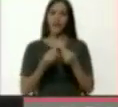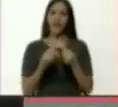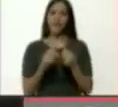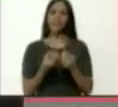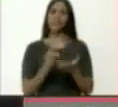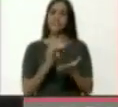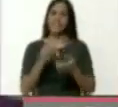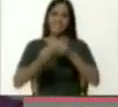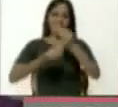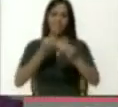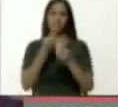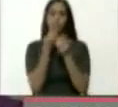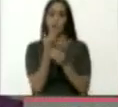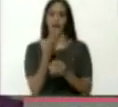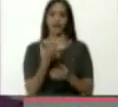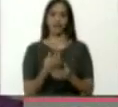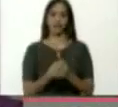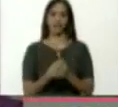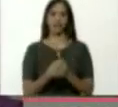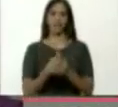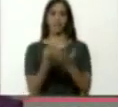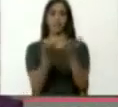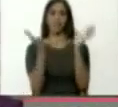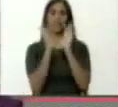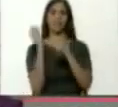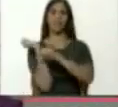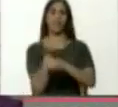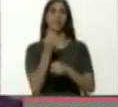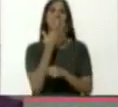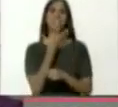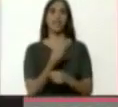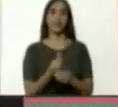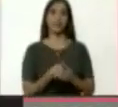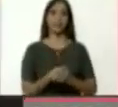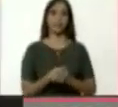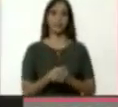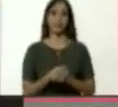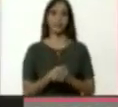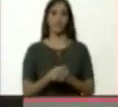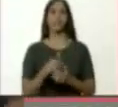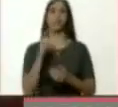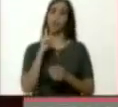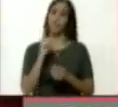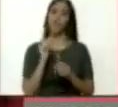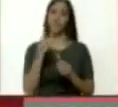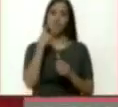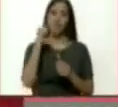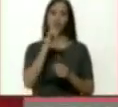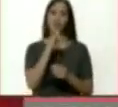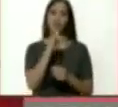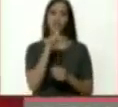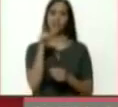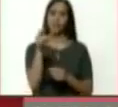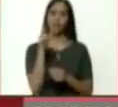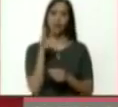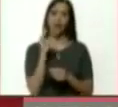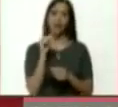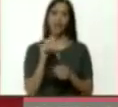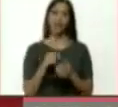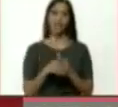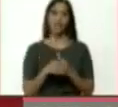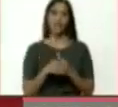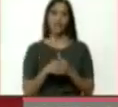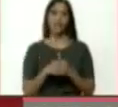le está metiendo mano? De béisbol. Sí. Para diciembre. Para diciembre. Por cierto, estaban por ahí, vi una noticia que tú comentaste de